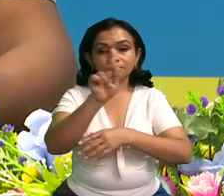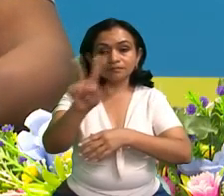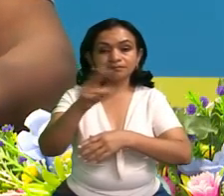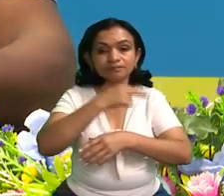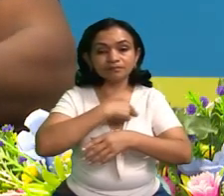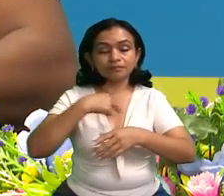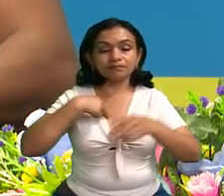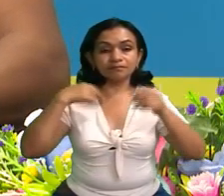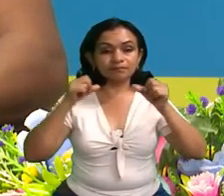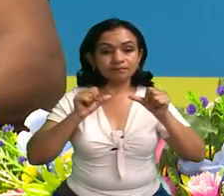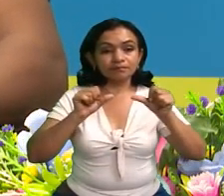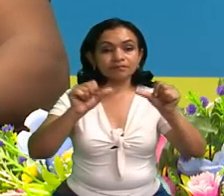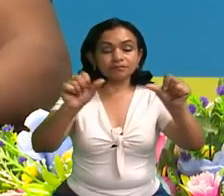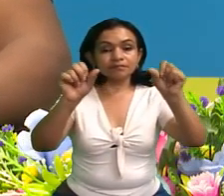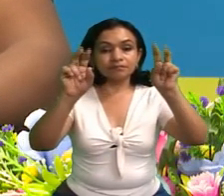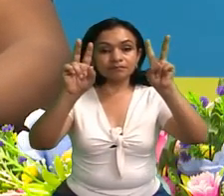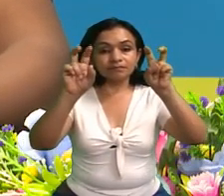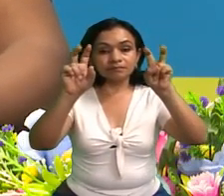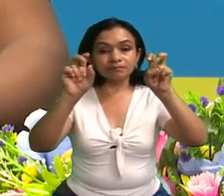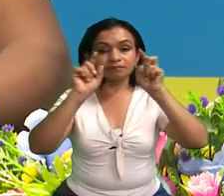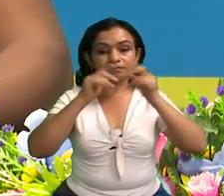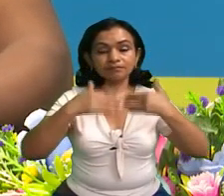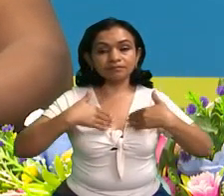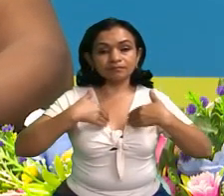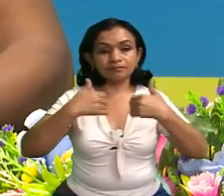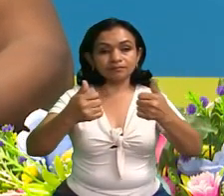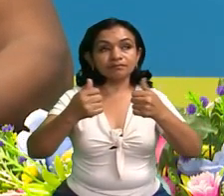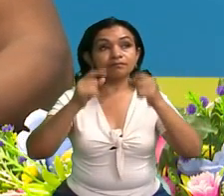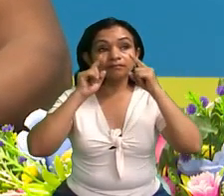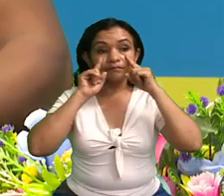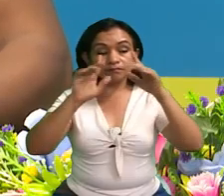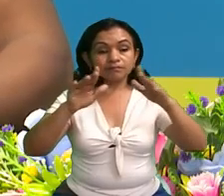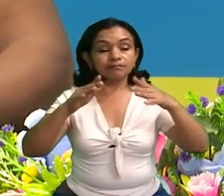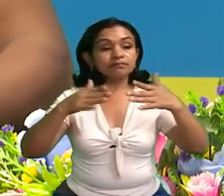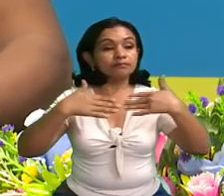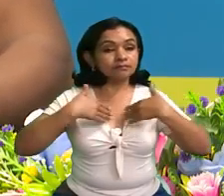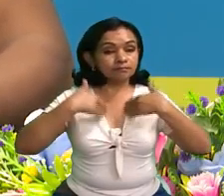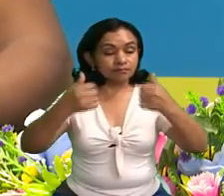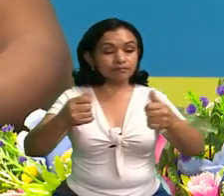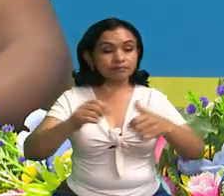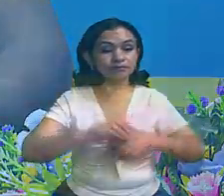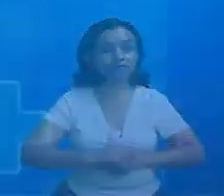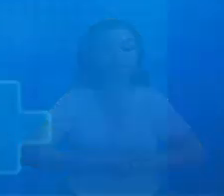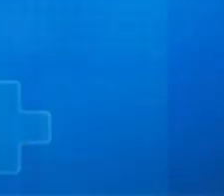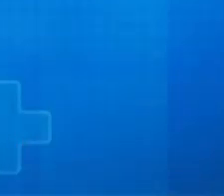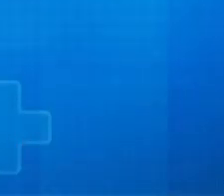seguir conversando sobre temas de salud. Recuerde que prevenir también es salud.